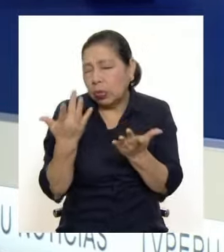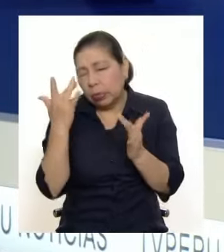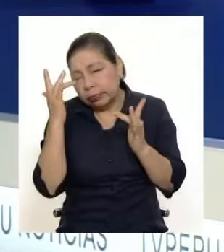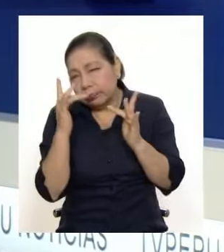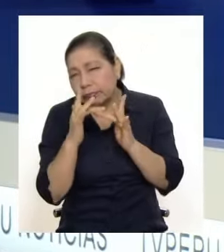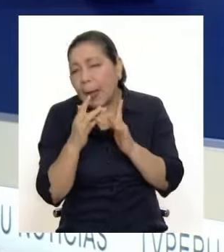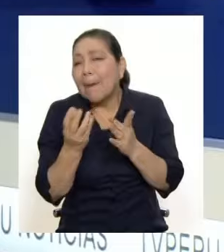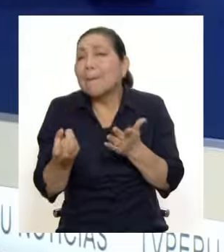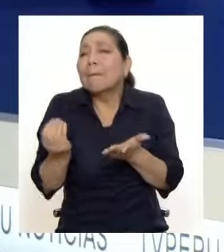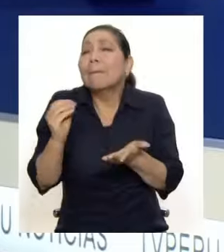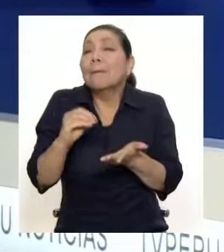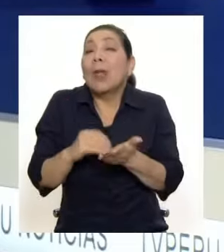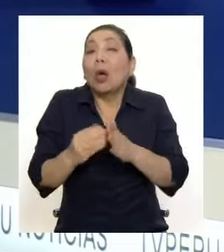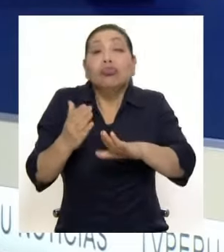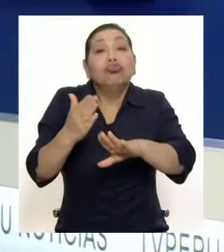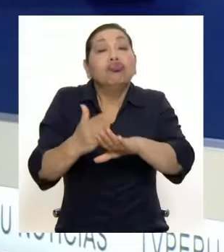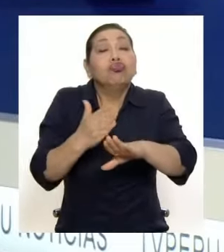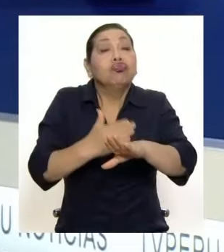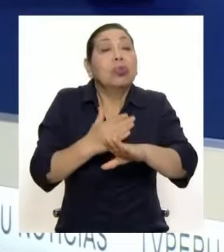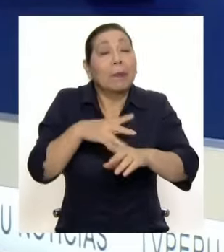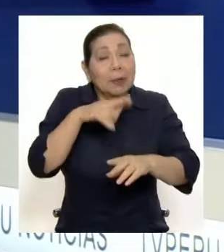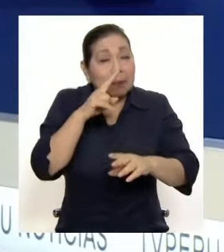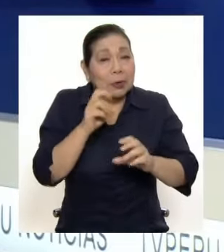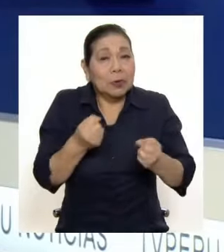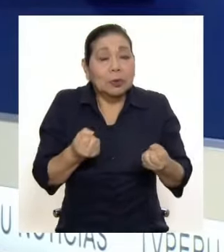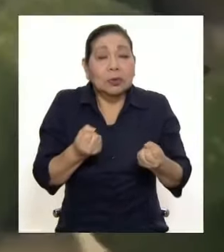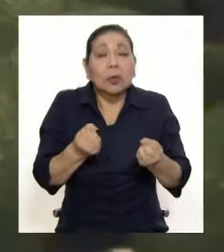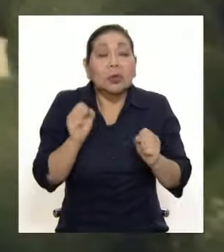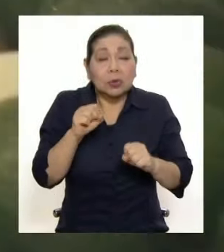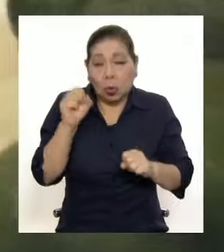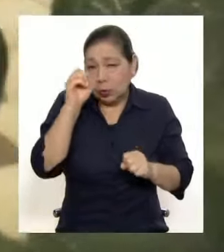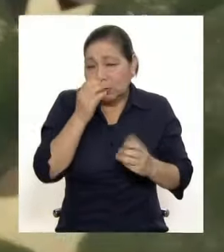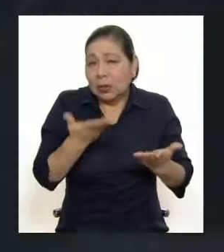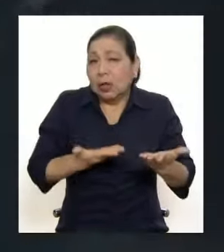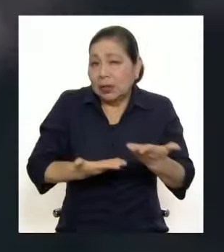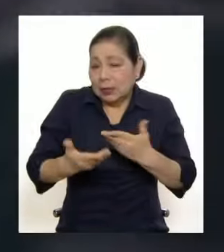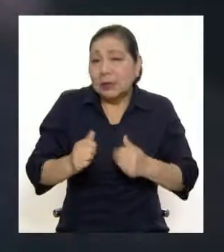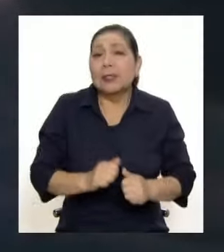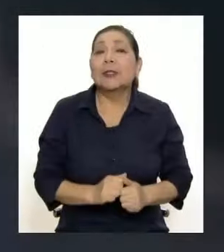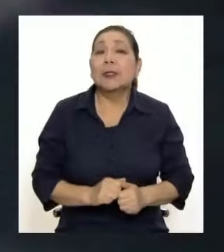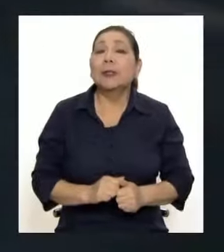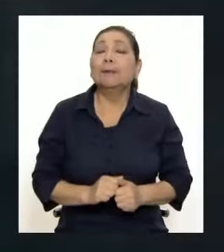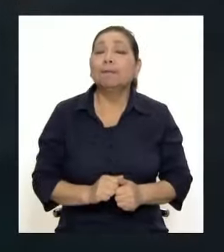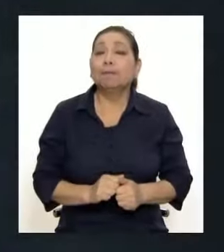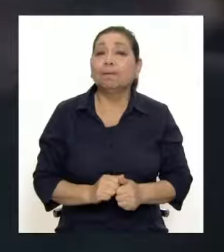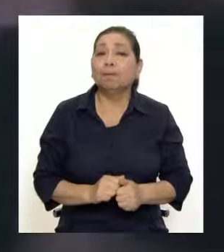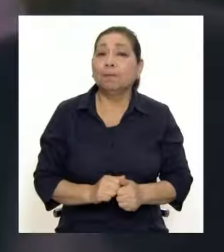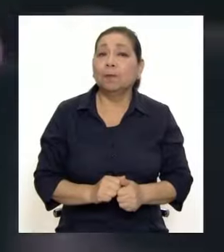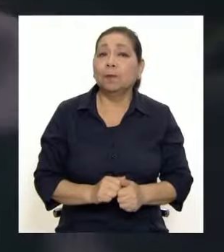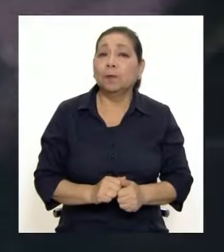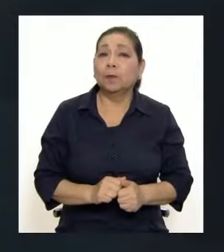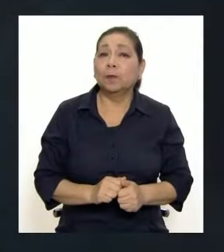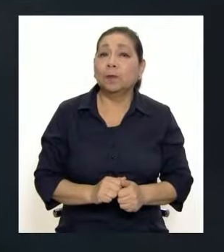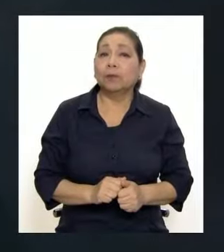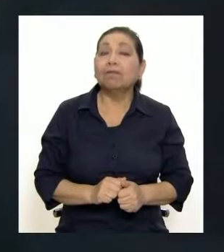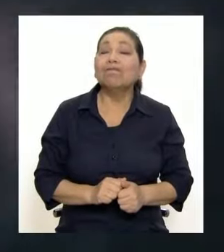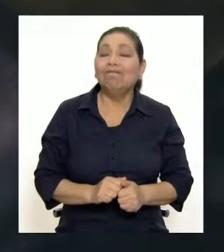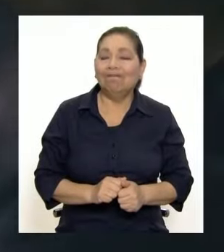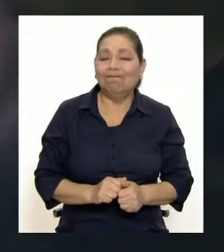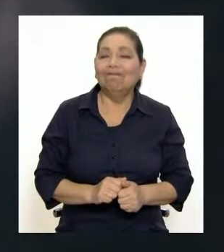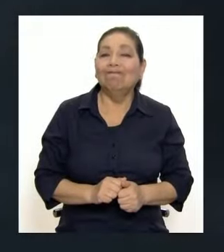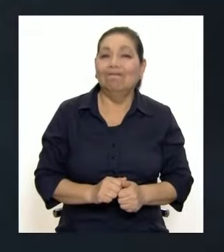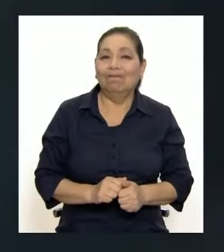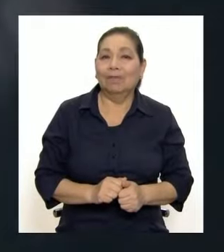opciones adicionales de desarrollo para el Perú y oportunidades de negocio No claro que